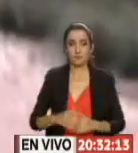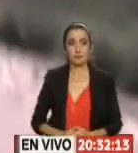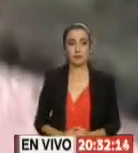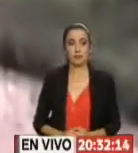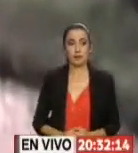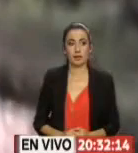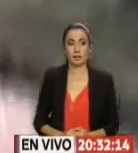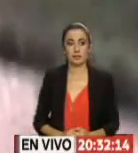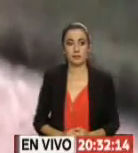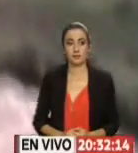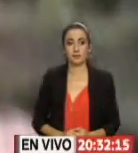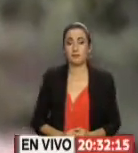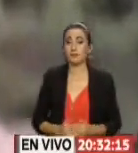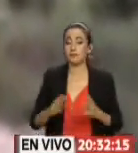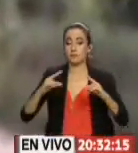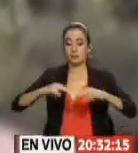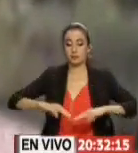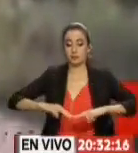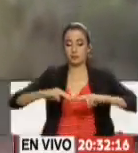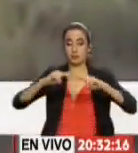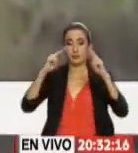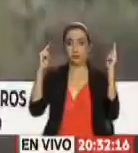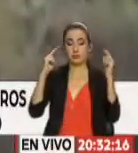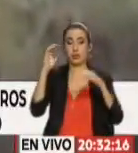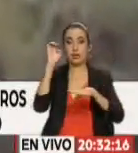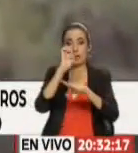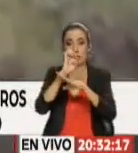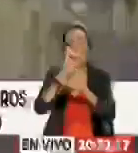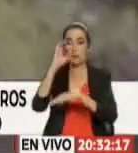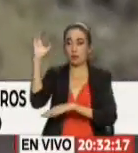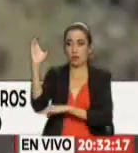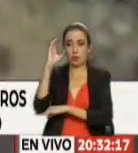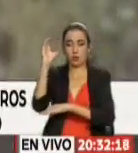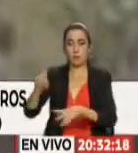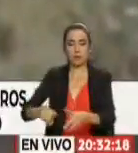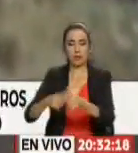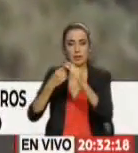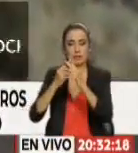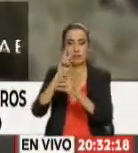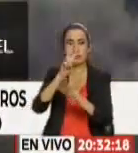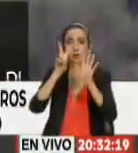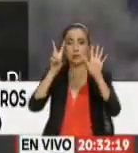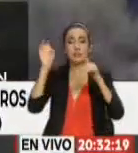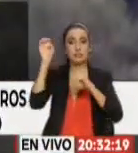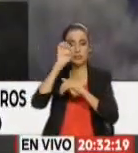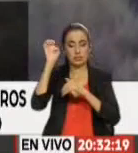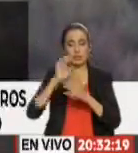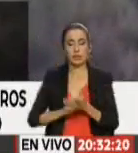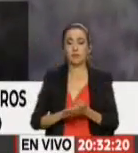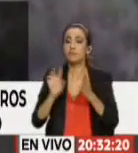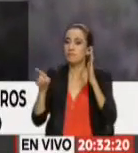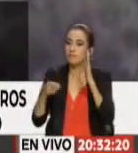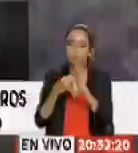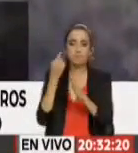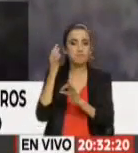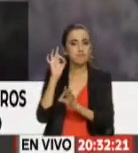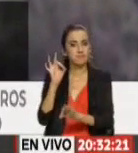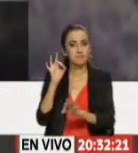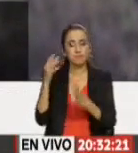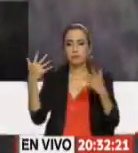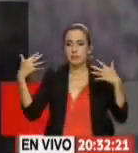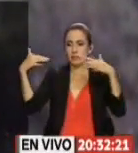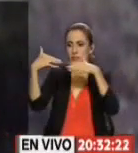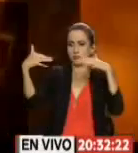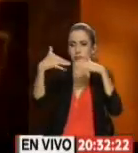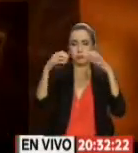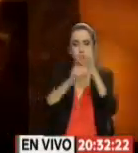Los hechos violentos en la zona fronteriza de Ecuador con Colombia se iniciaron el 27 de enero de 2018. Por primera vez, Ecuador enfrentaba un ataque